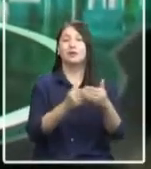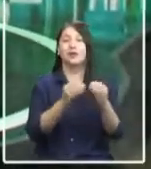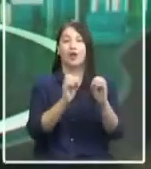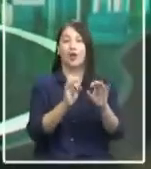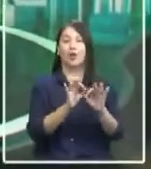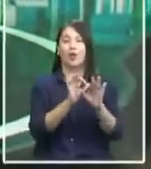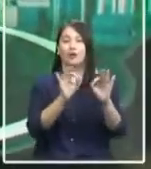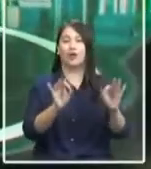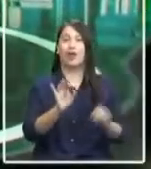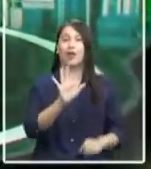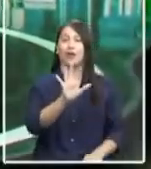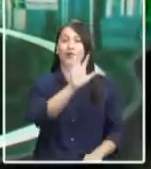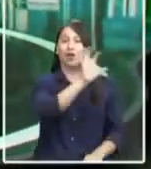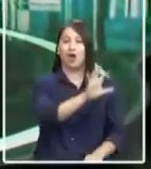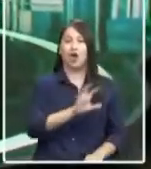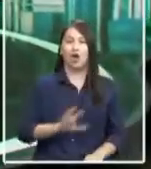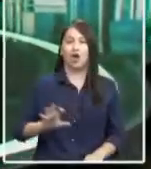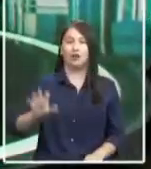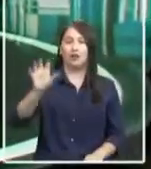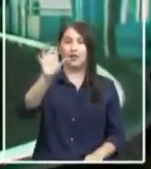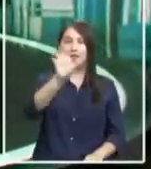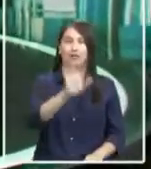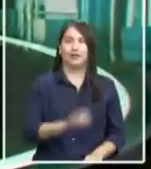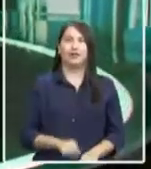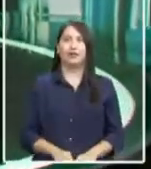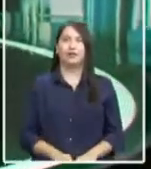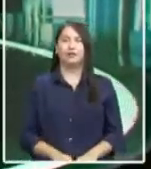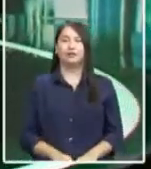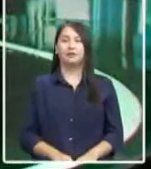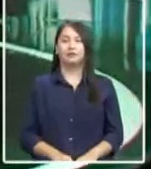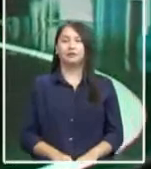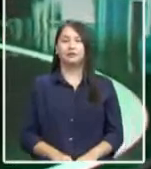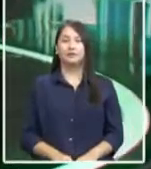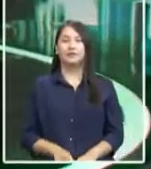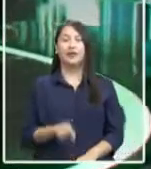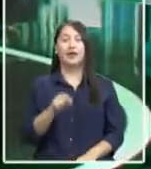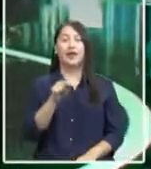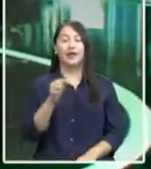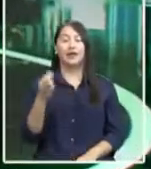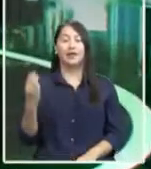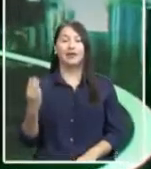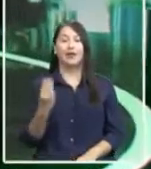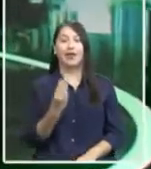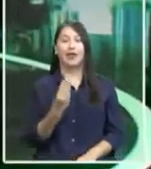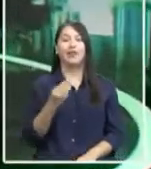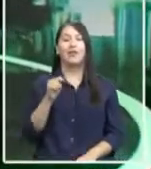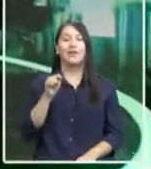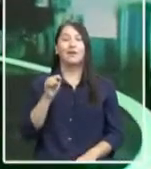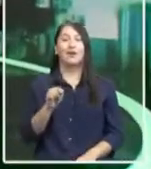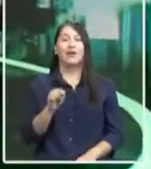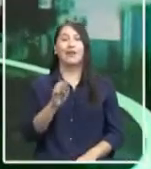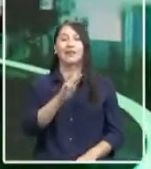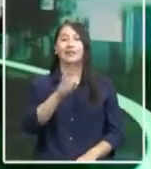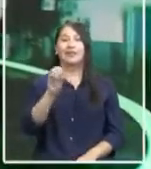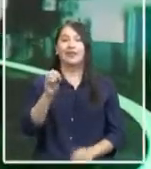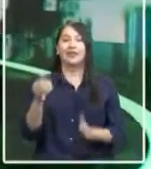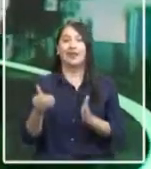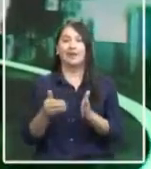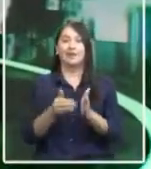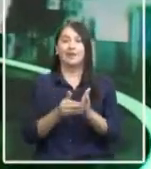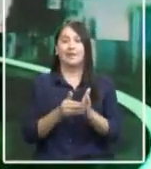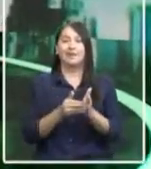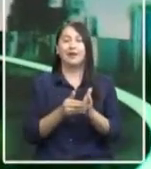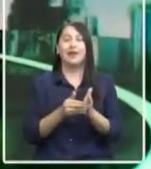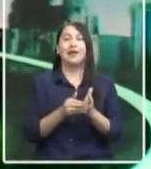Es co-creador del sitio web fishbase.org, una base de datos con la información de más de 30,000 especies de